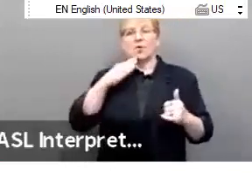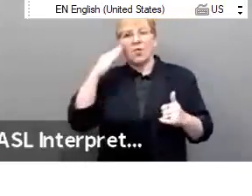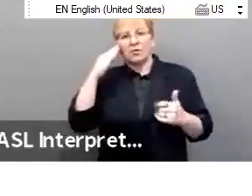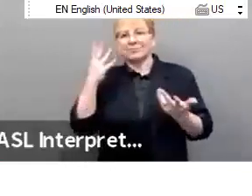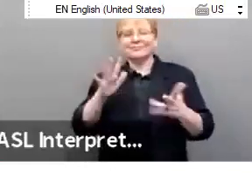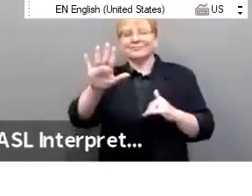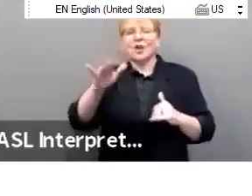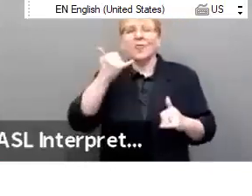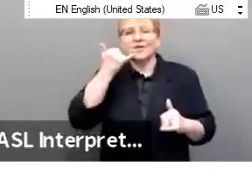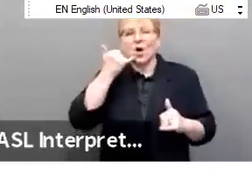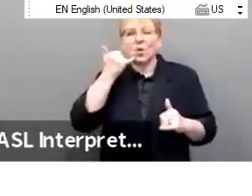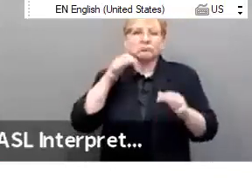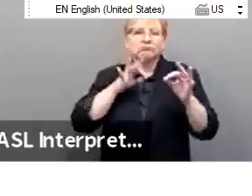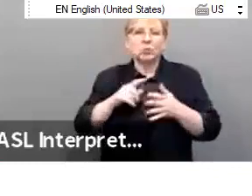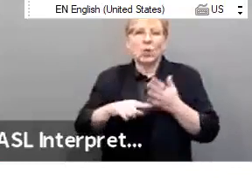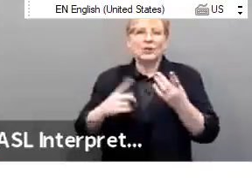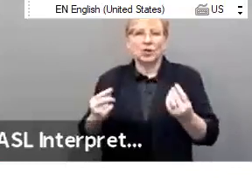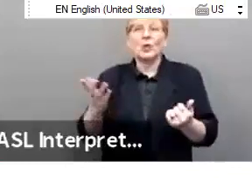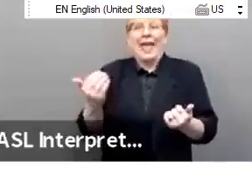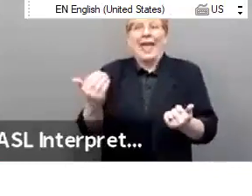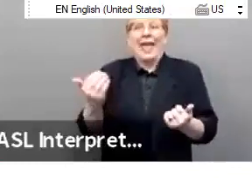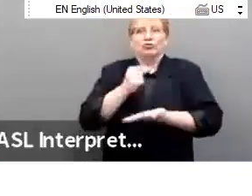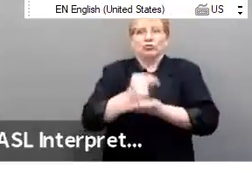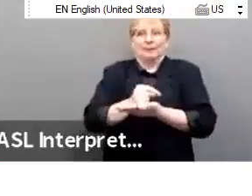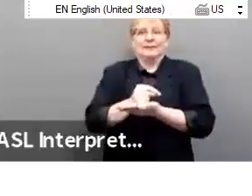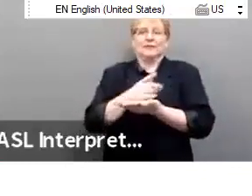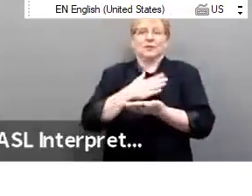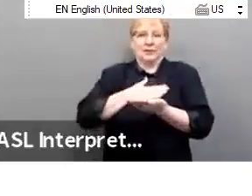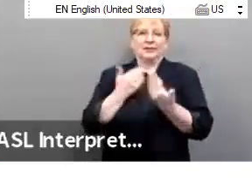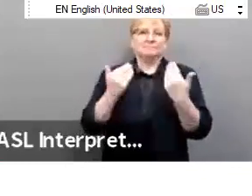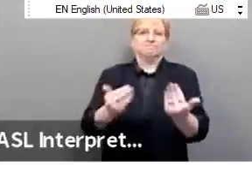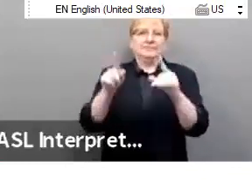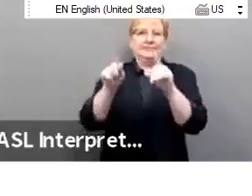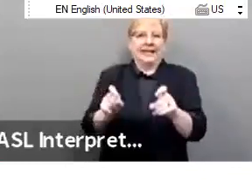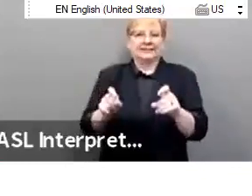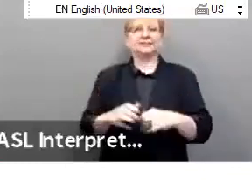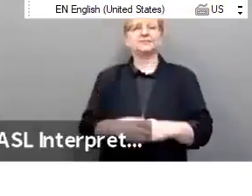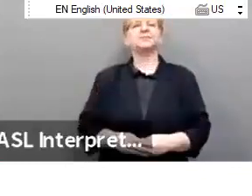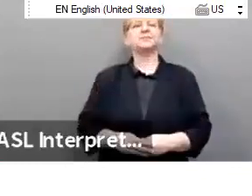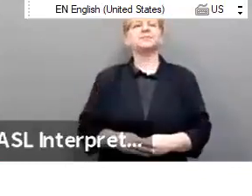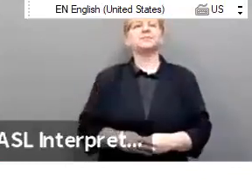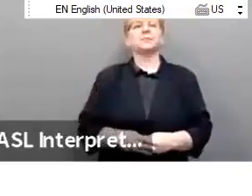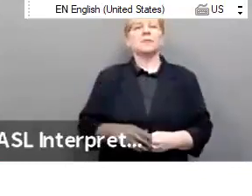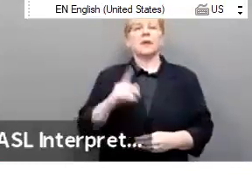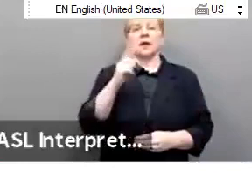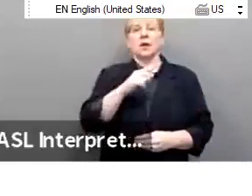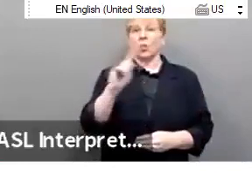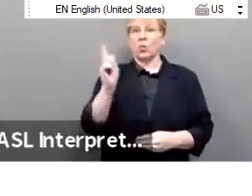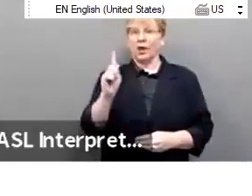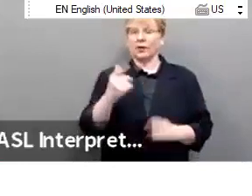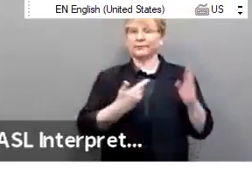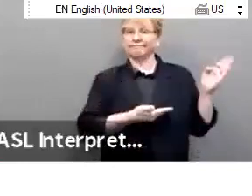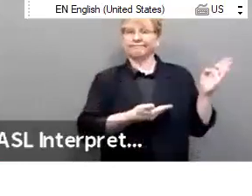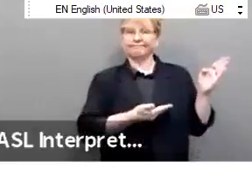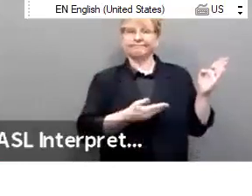recordarlo, porque en la mayor parte de los hospitales ya en el estado están ofreciendo esos